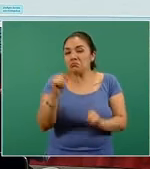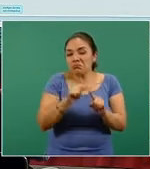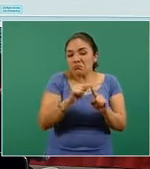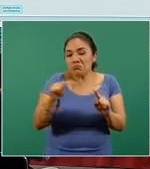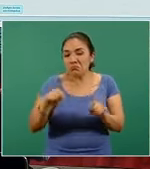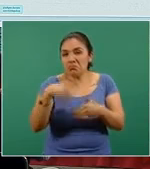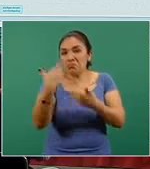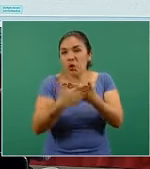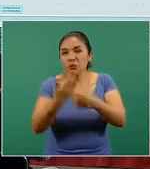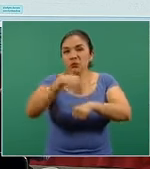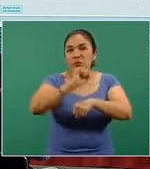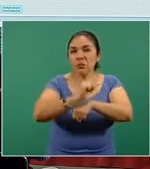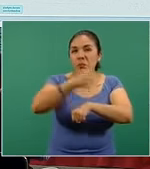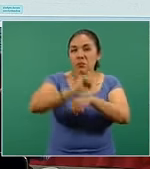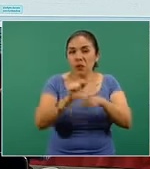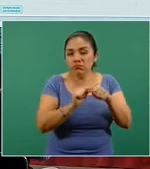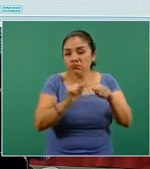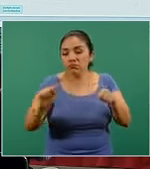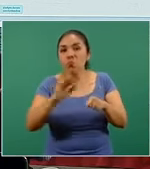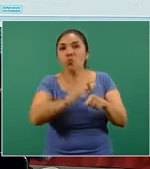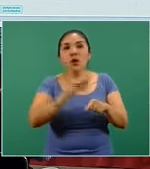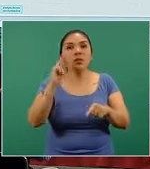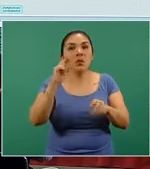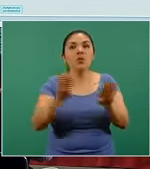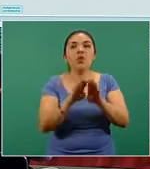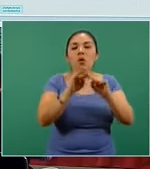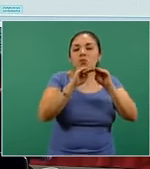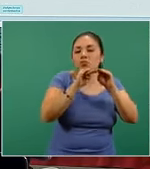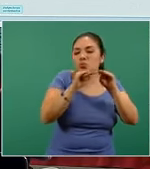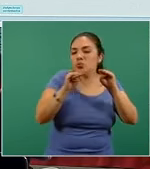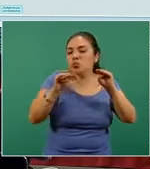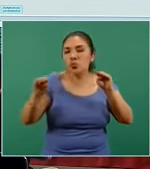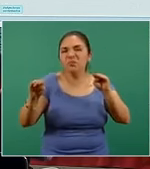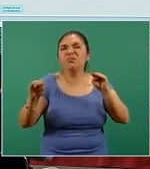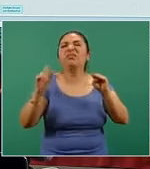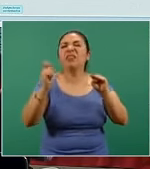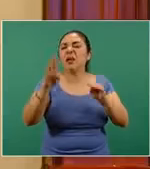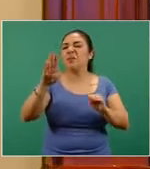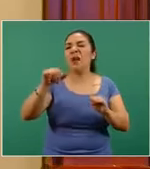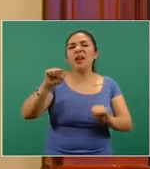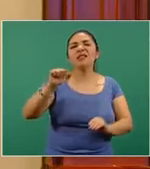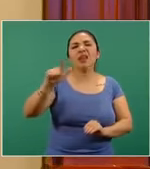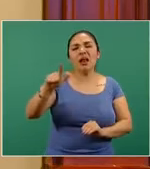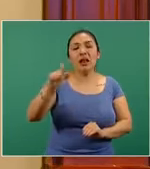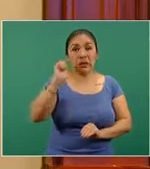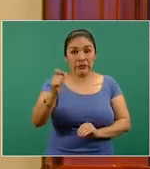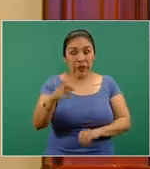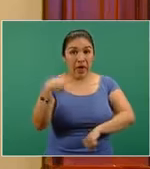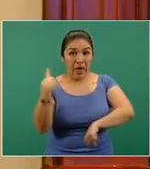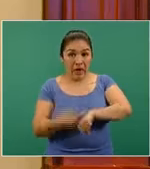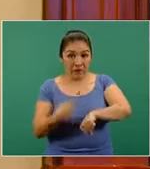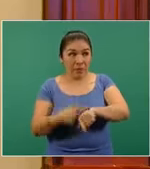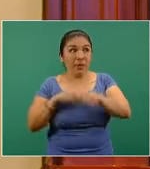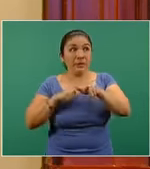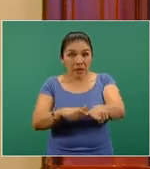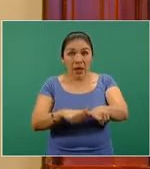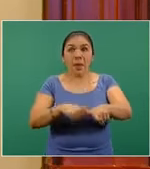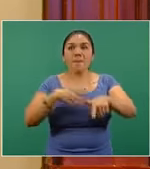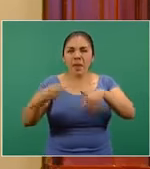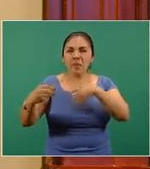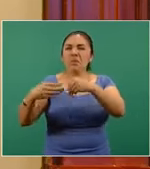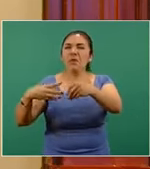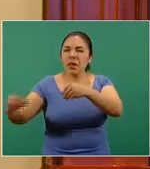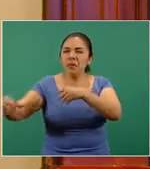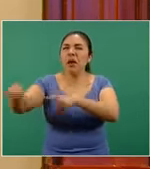siguientes semanas, podemos encontrarnos una basal. Una basal quiere decir que mientras la epidemia se mantiene activa y por lo